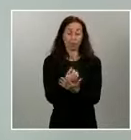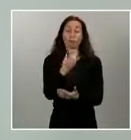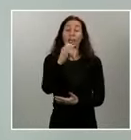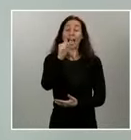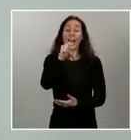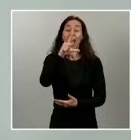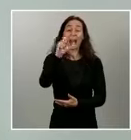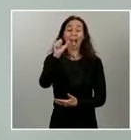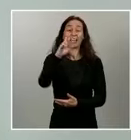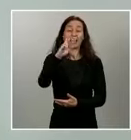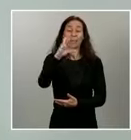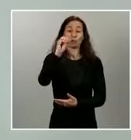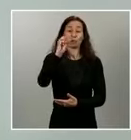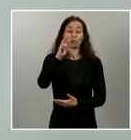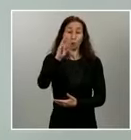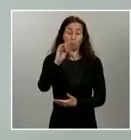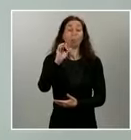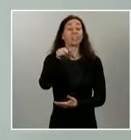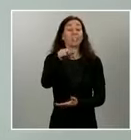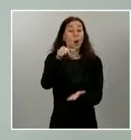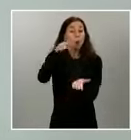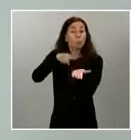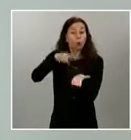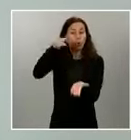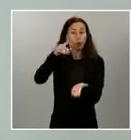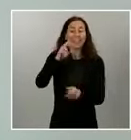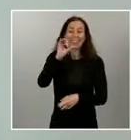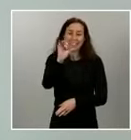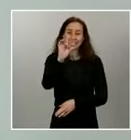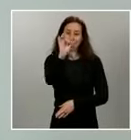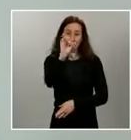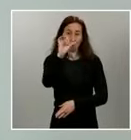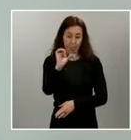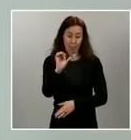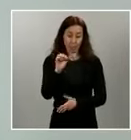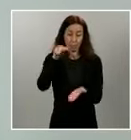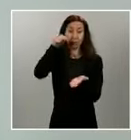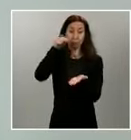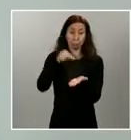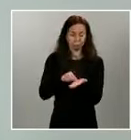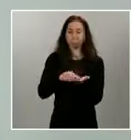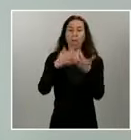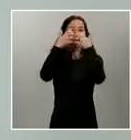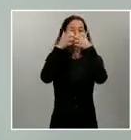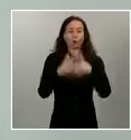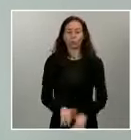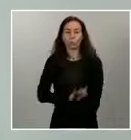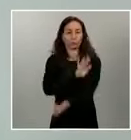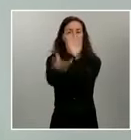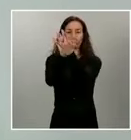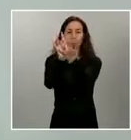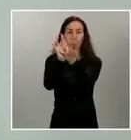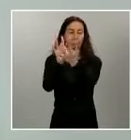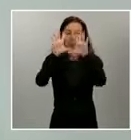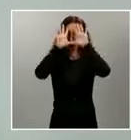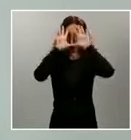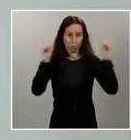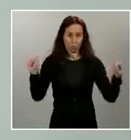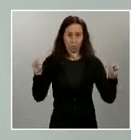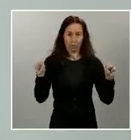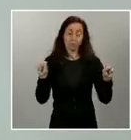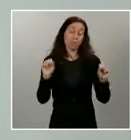botón SOS, para que ustedes se pongan en contacto con el cuerpo policial competente.